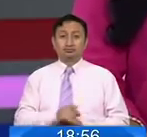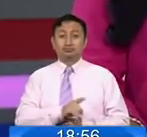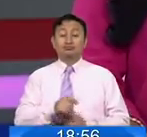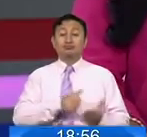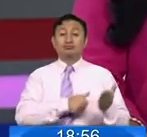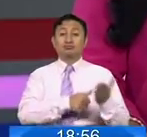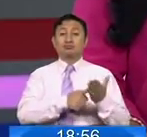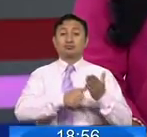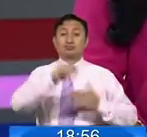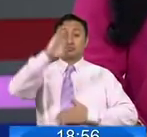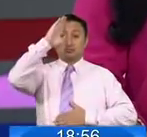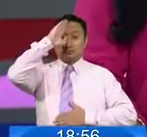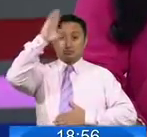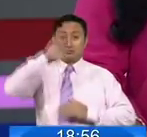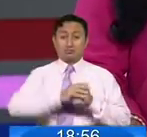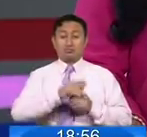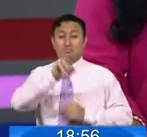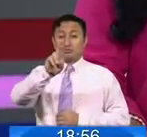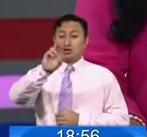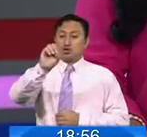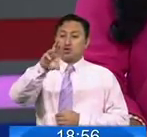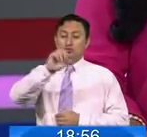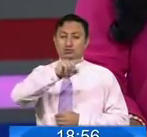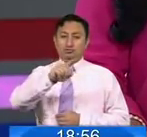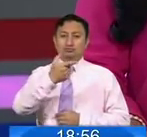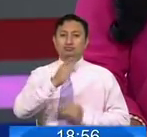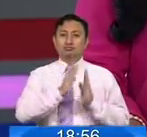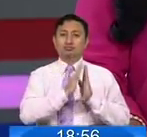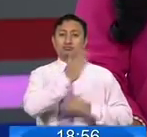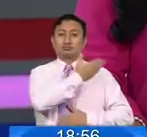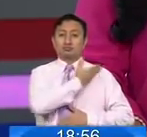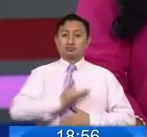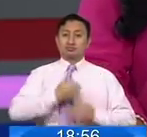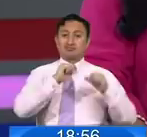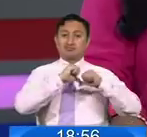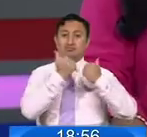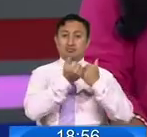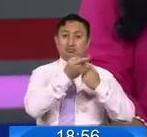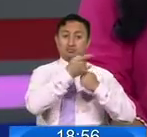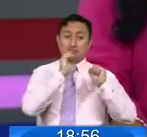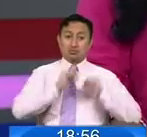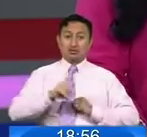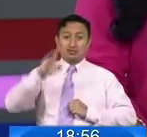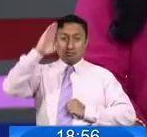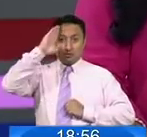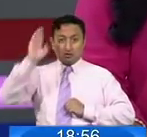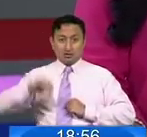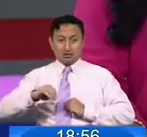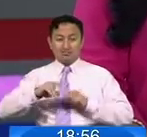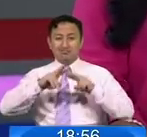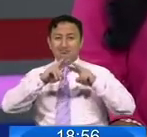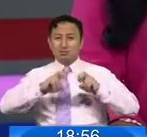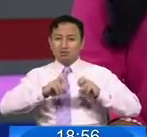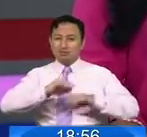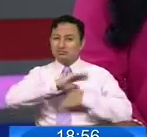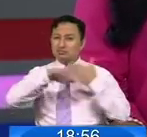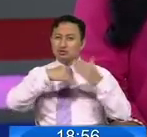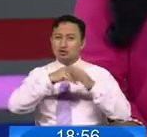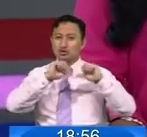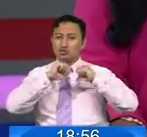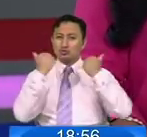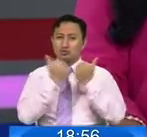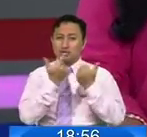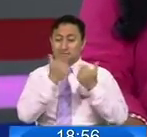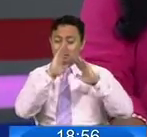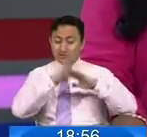La ministra del Interior, María Paula Romo, indicó que el pedido de la presidenta de la Asamblea para que inteligencia policial investigue un supuesto espionaje